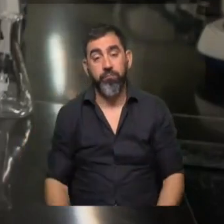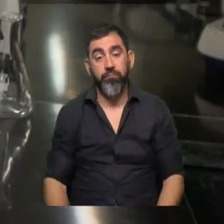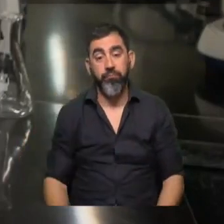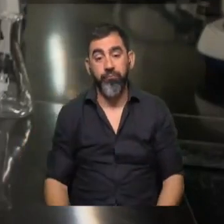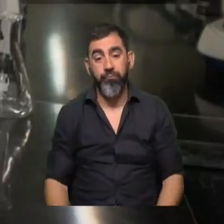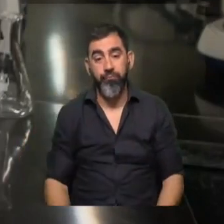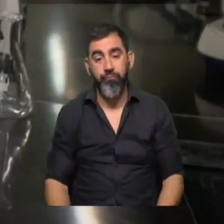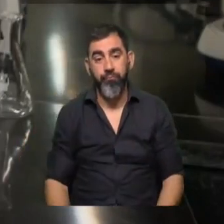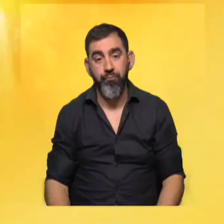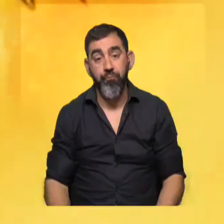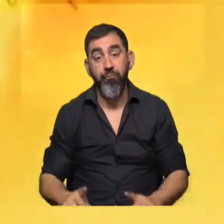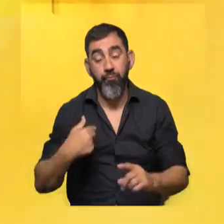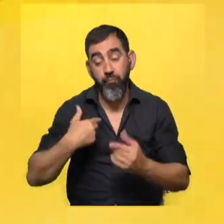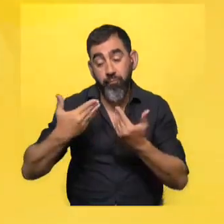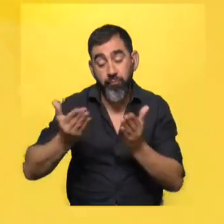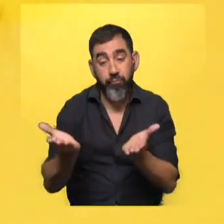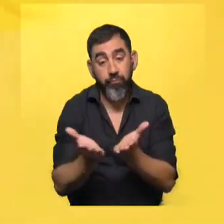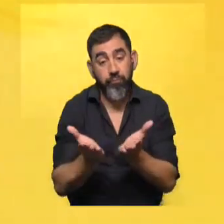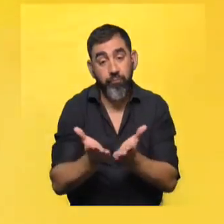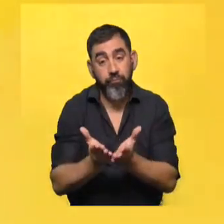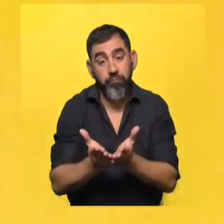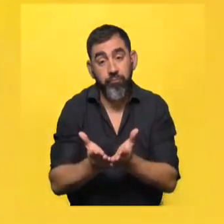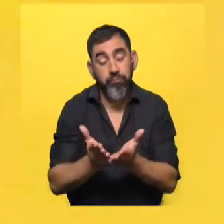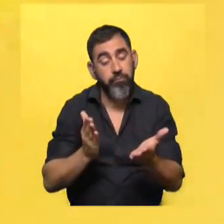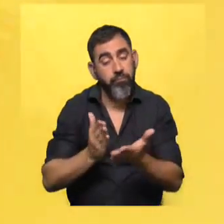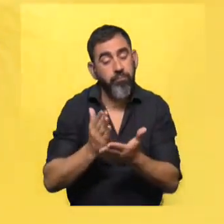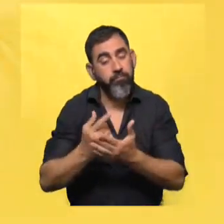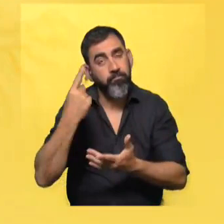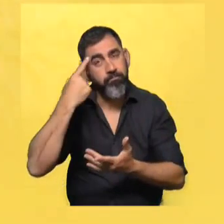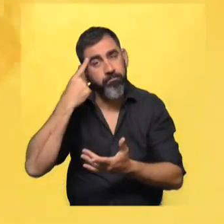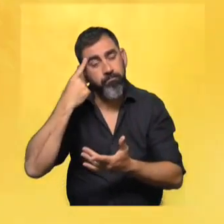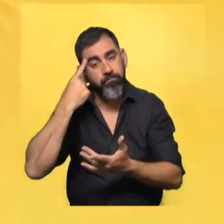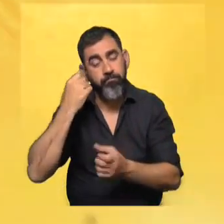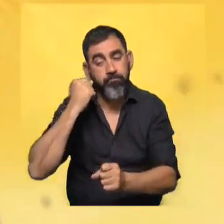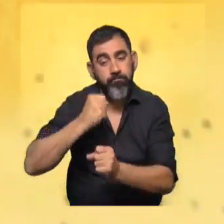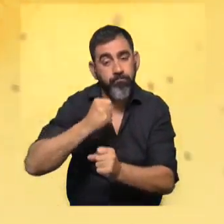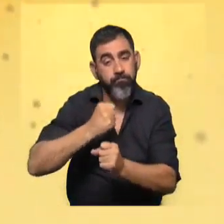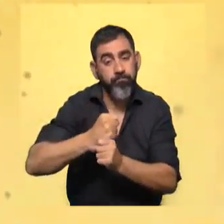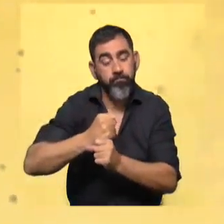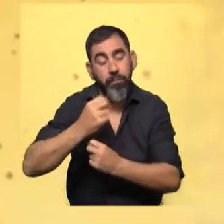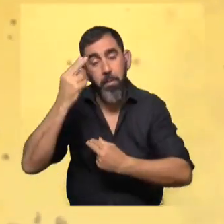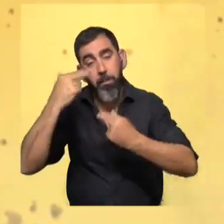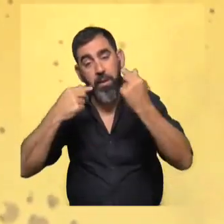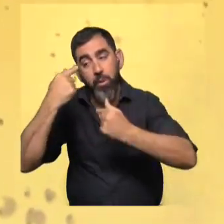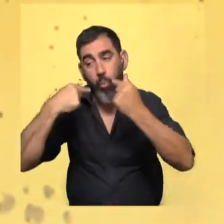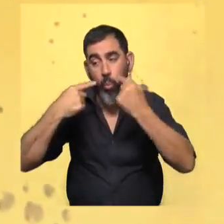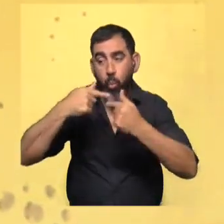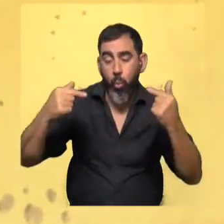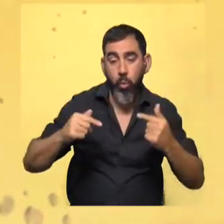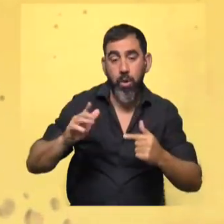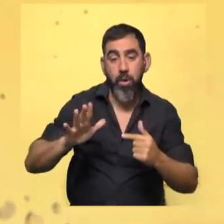también cuando arranqué la carrera siempre estaba la posibilidad de como la salida laboral de los cosméticos,